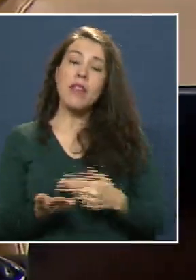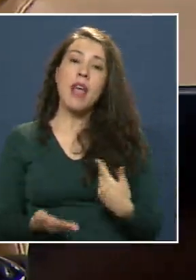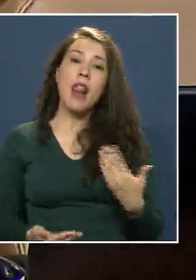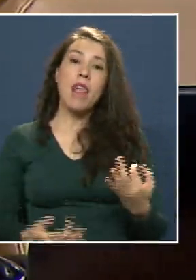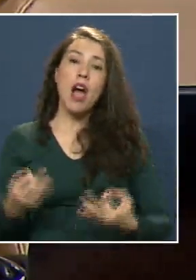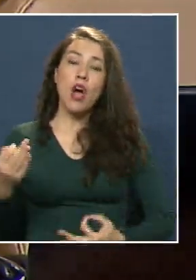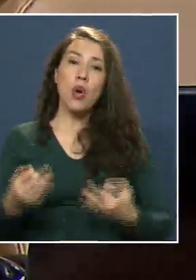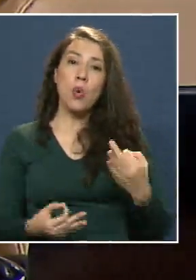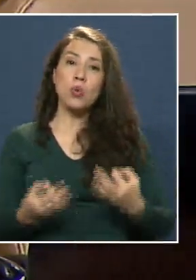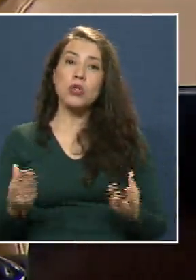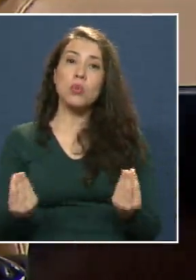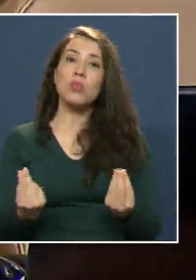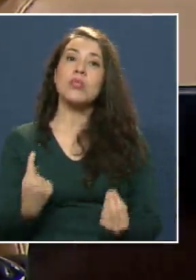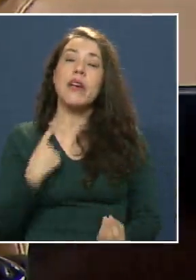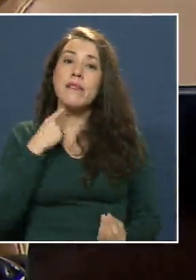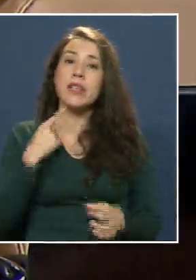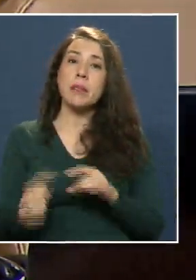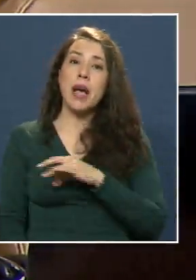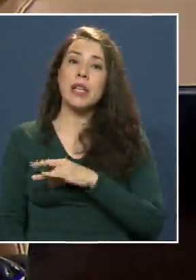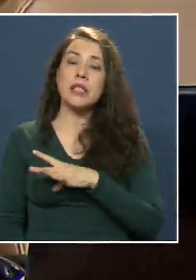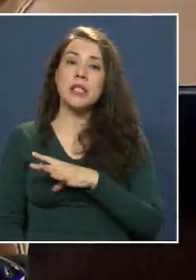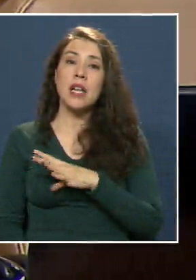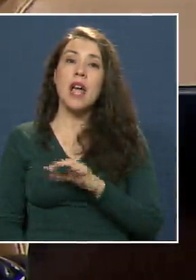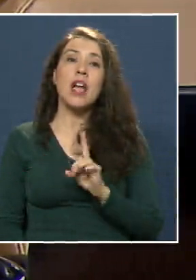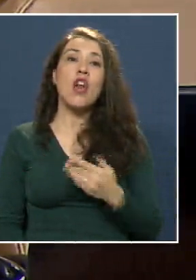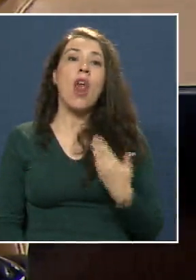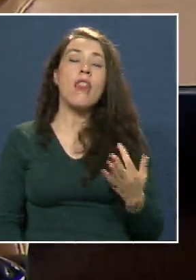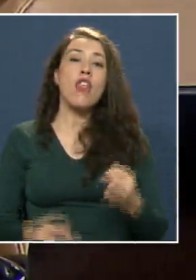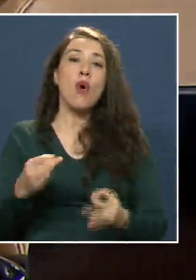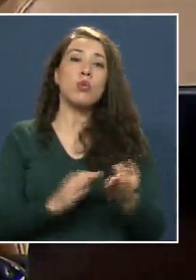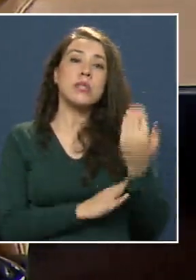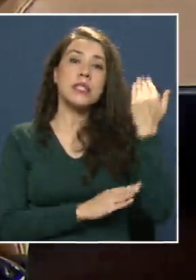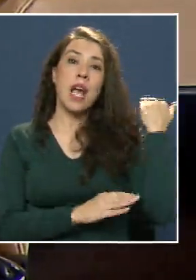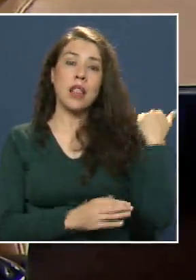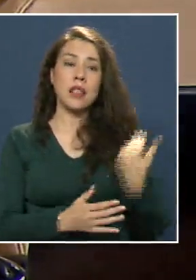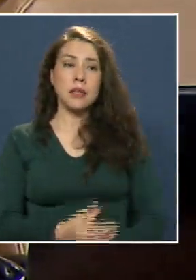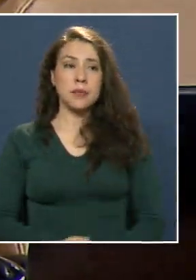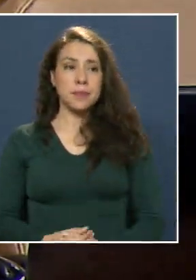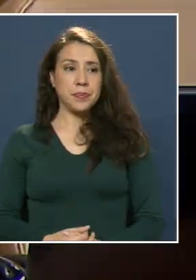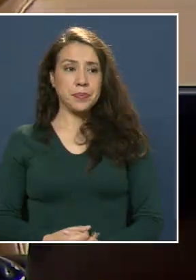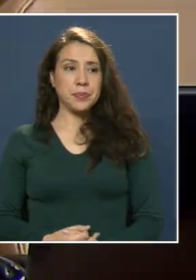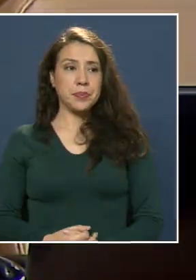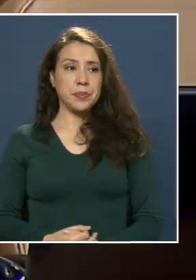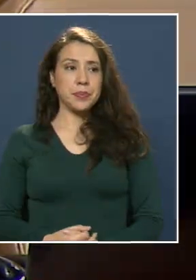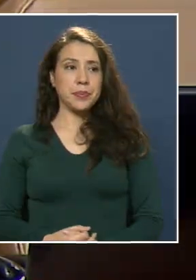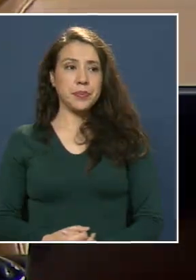justicia con muchas víctimas en Chile que no han encontrado justicia en el pasado. He dicho, señor presidente.